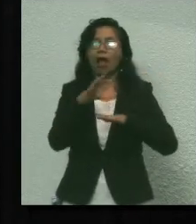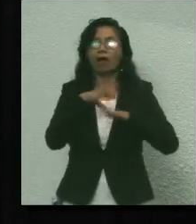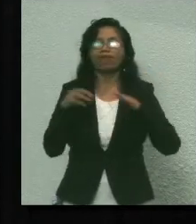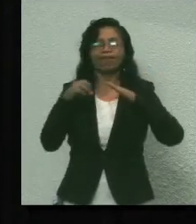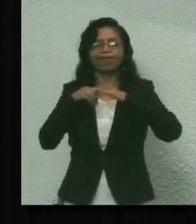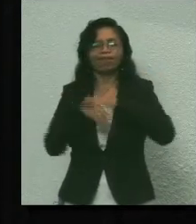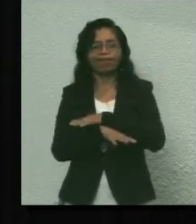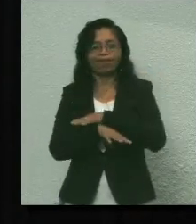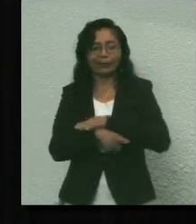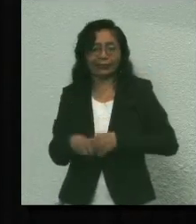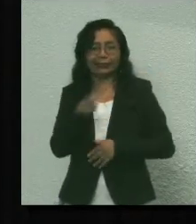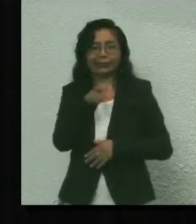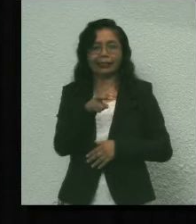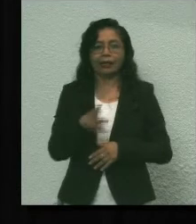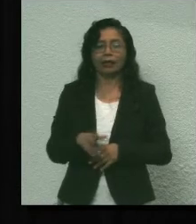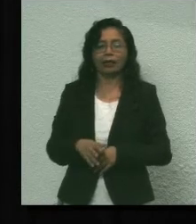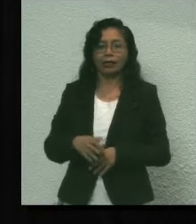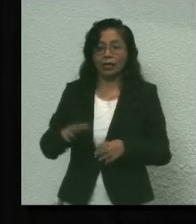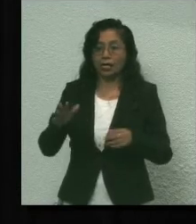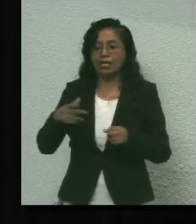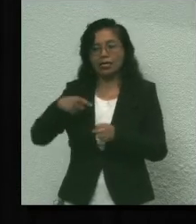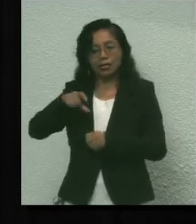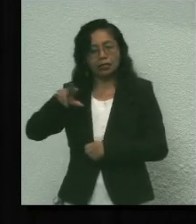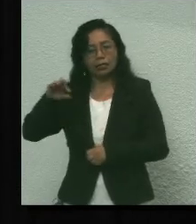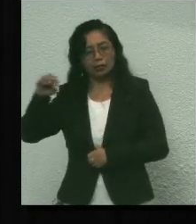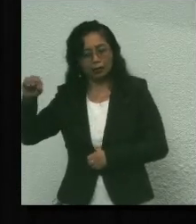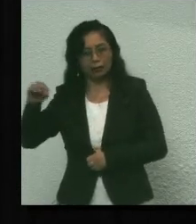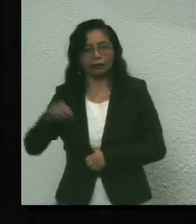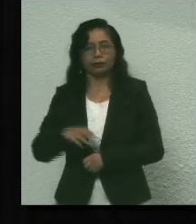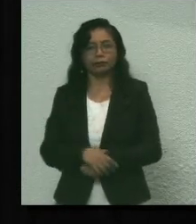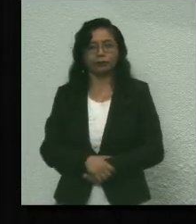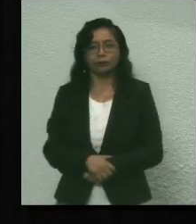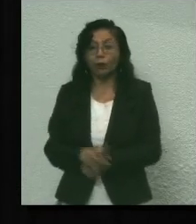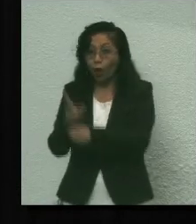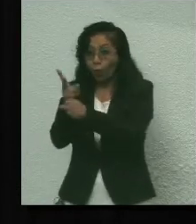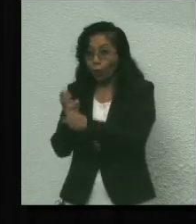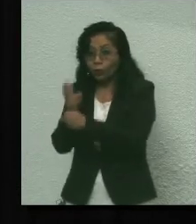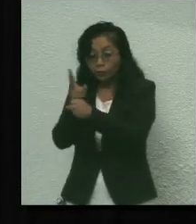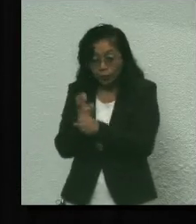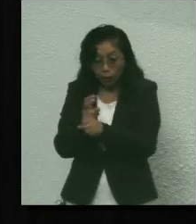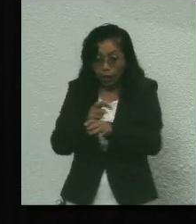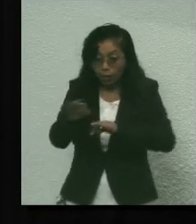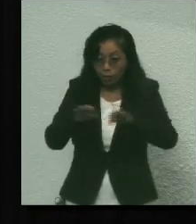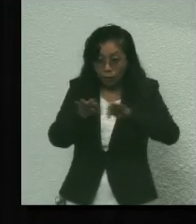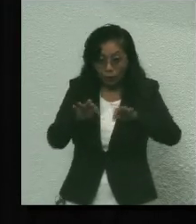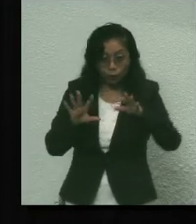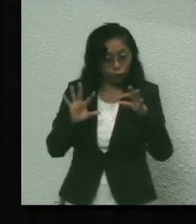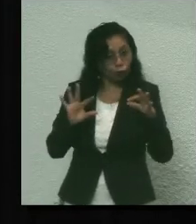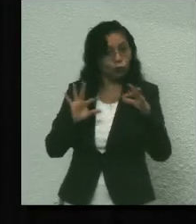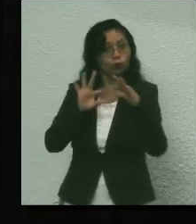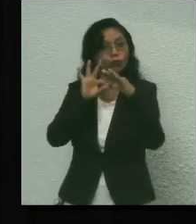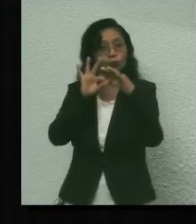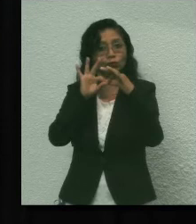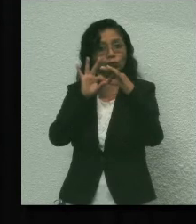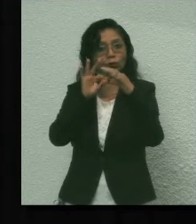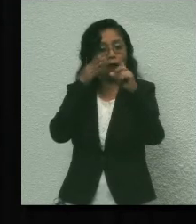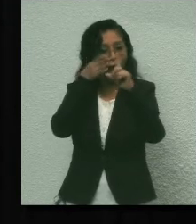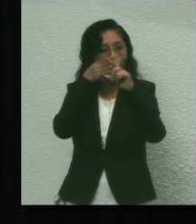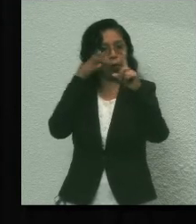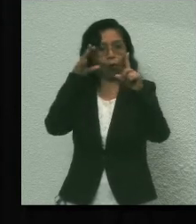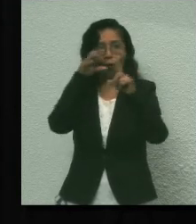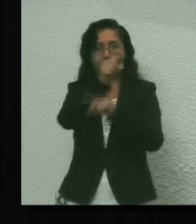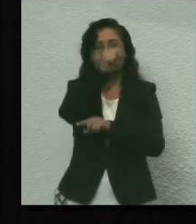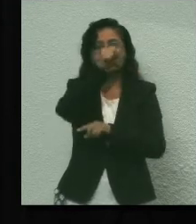tanto le afecta a quintana roo lo invitamos para que trabajemos unidos para lograr este objetivo